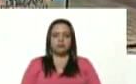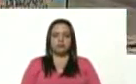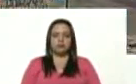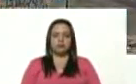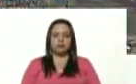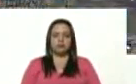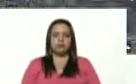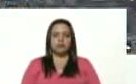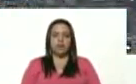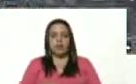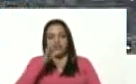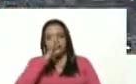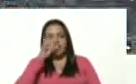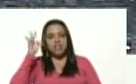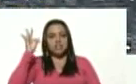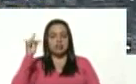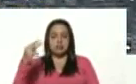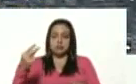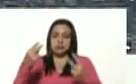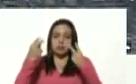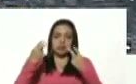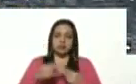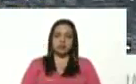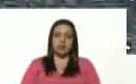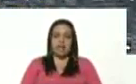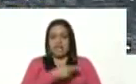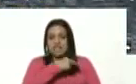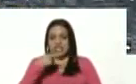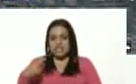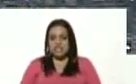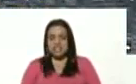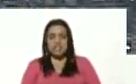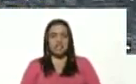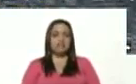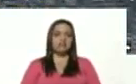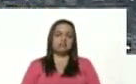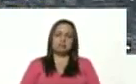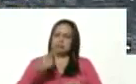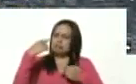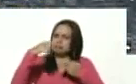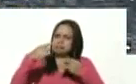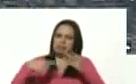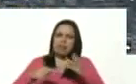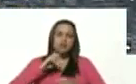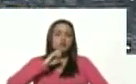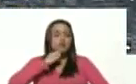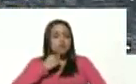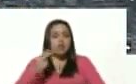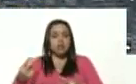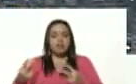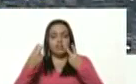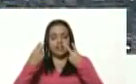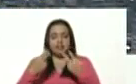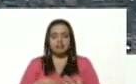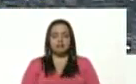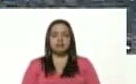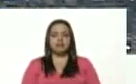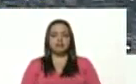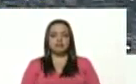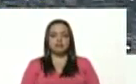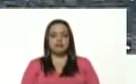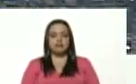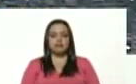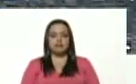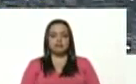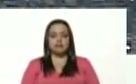Desde París, desde la China, desde Malasia, Rusia, la gran Rusia,